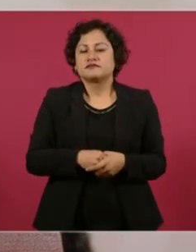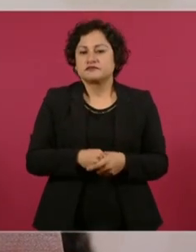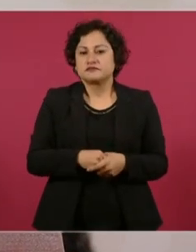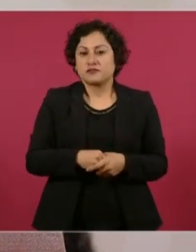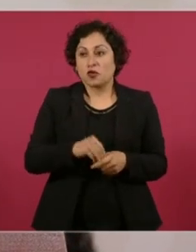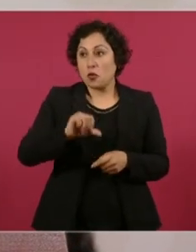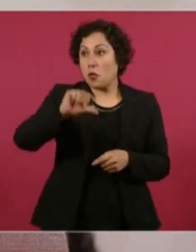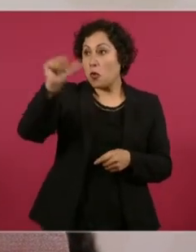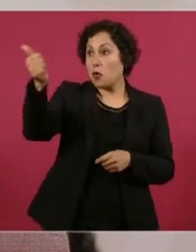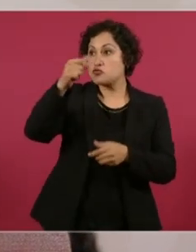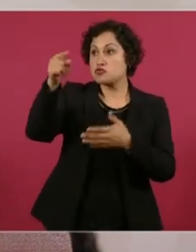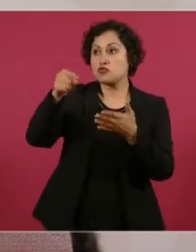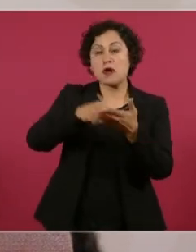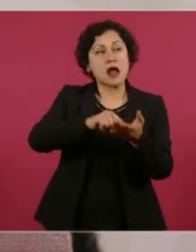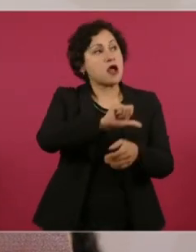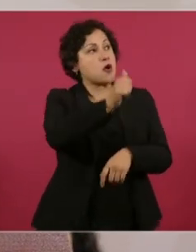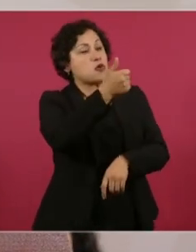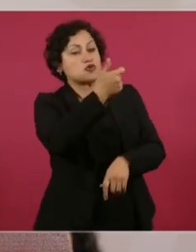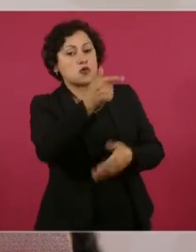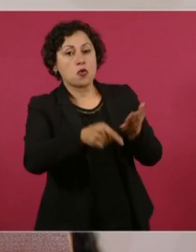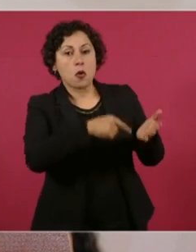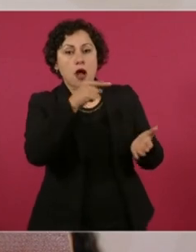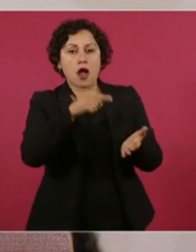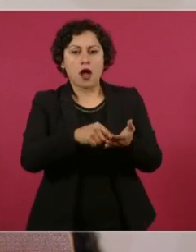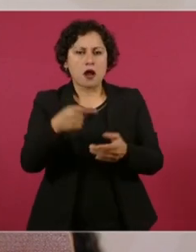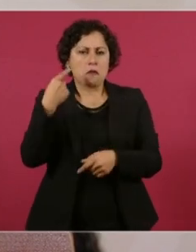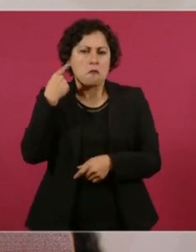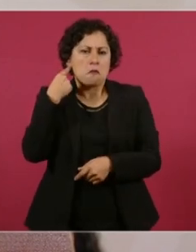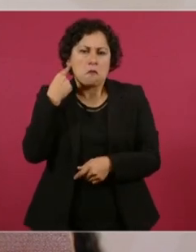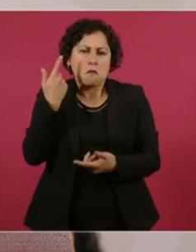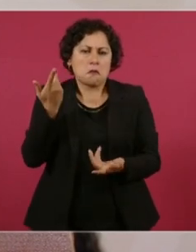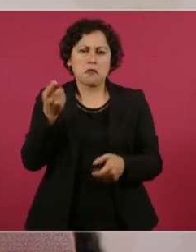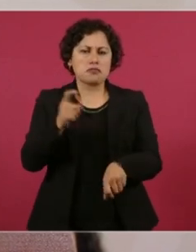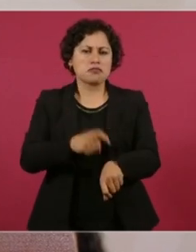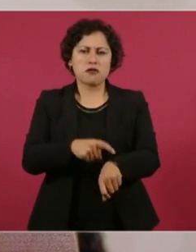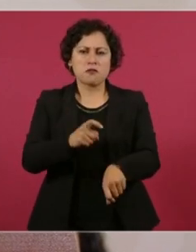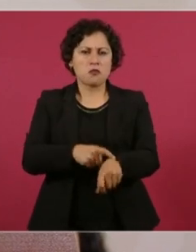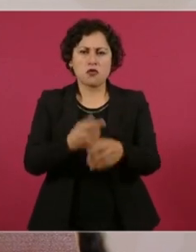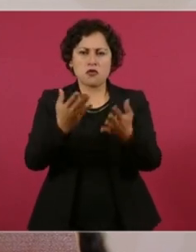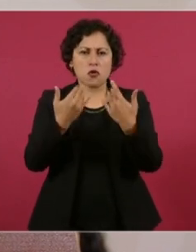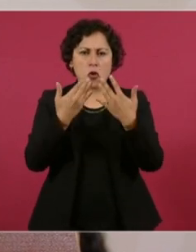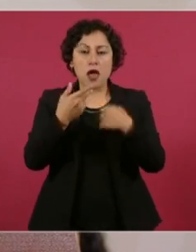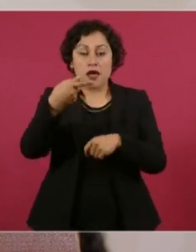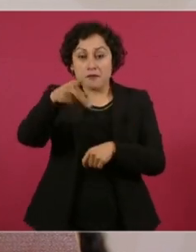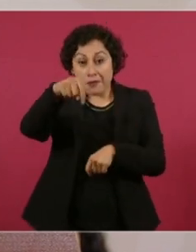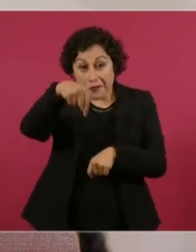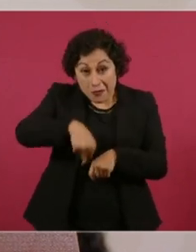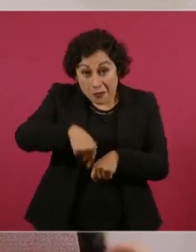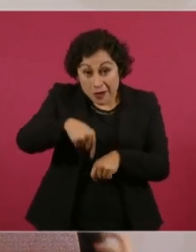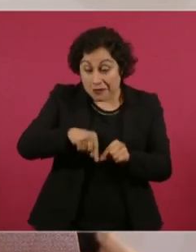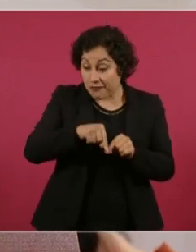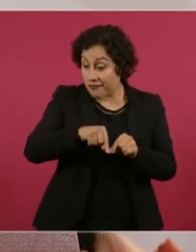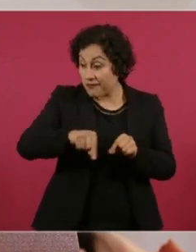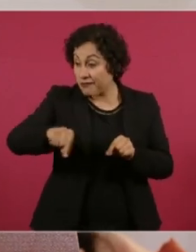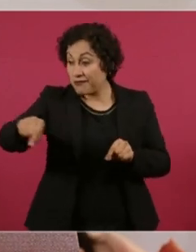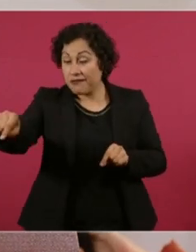son viajes de media hora y para donde le